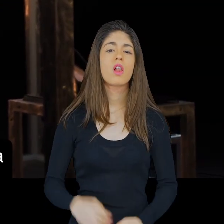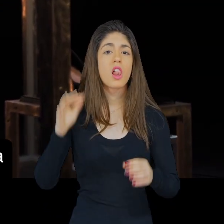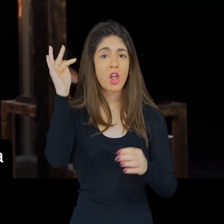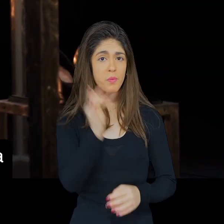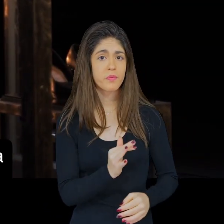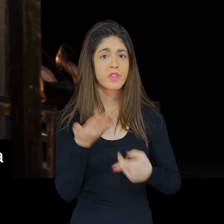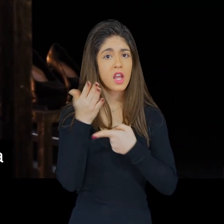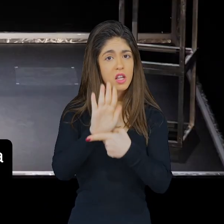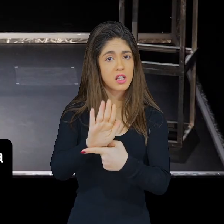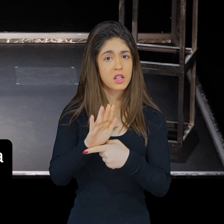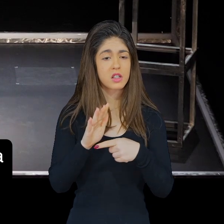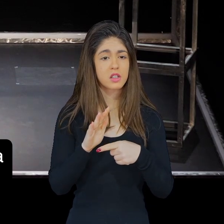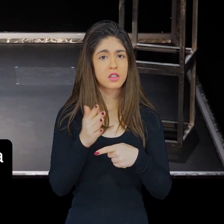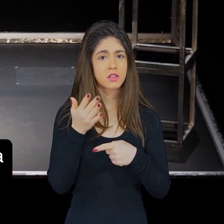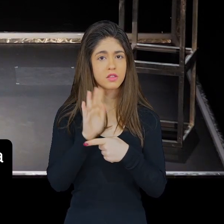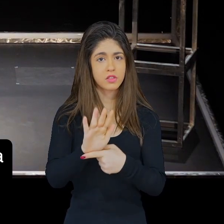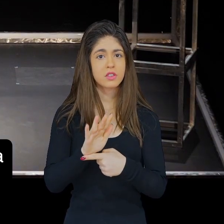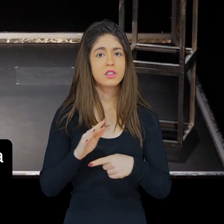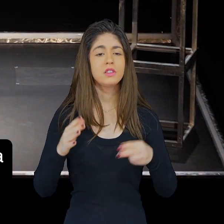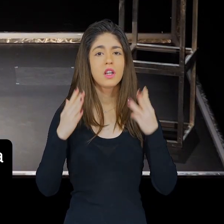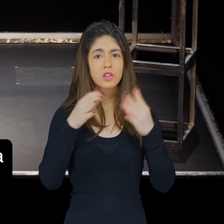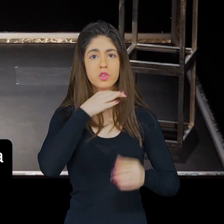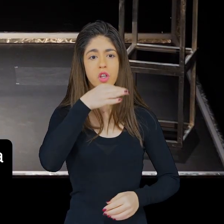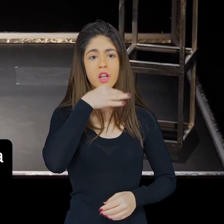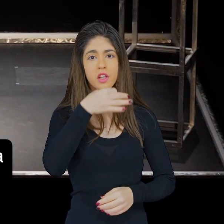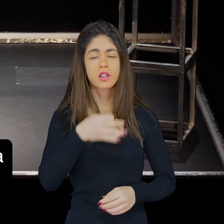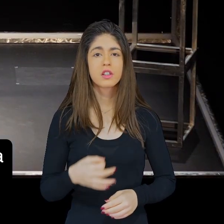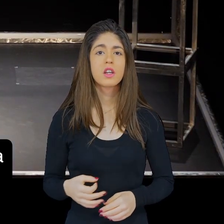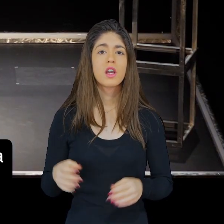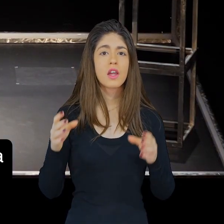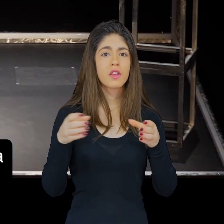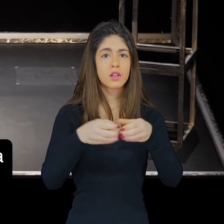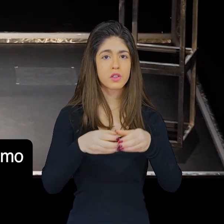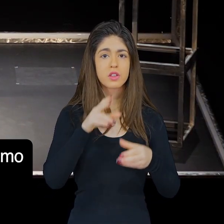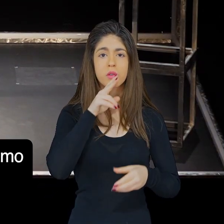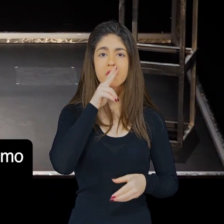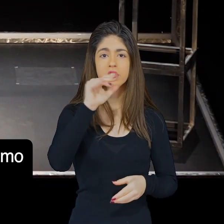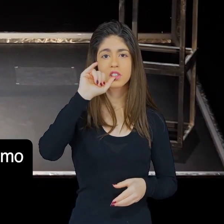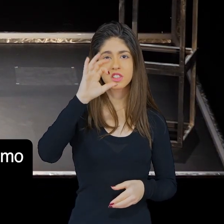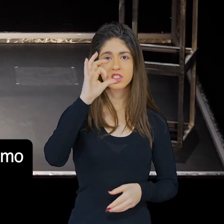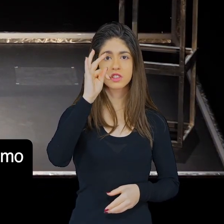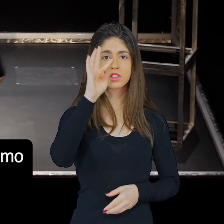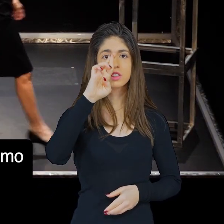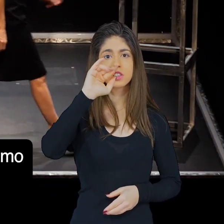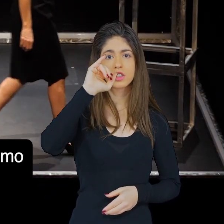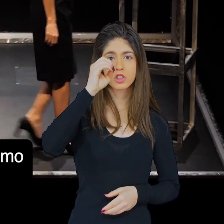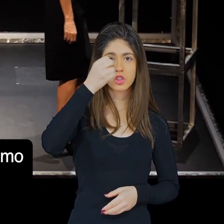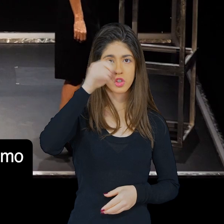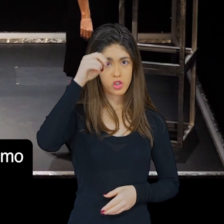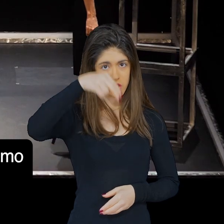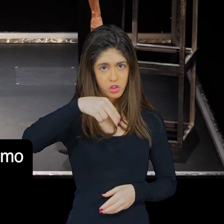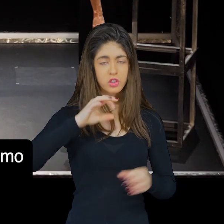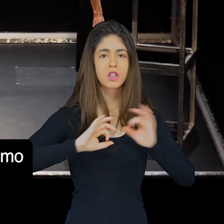La obra, que se representa a las 8 de la tarde, corre a cargo de la compañía Histrión Teatro, con Gema Matarranz,